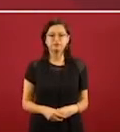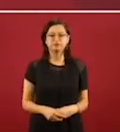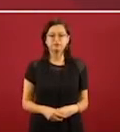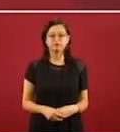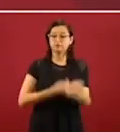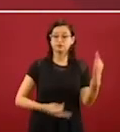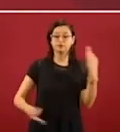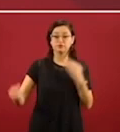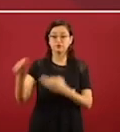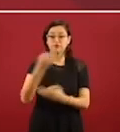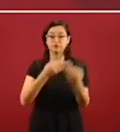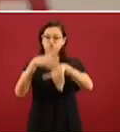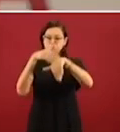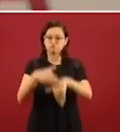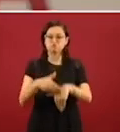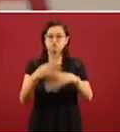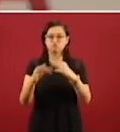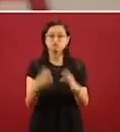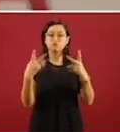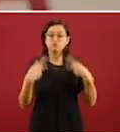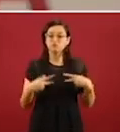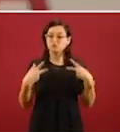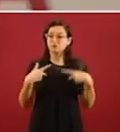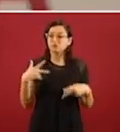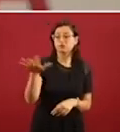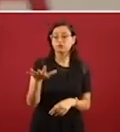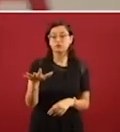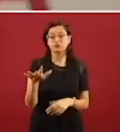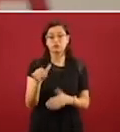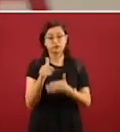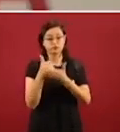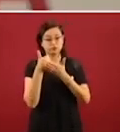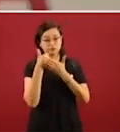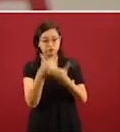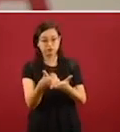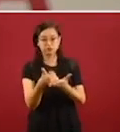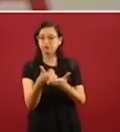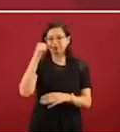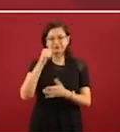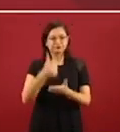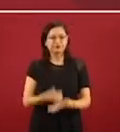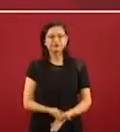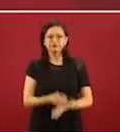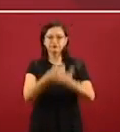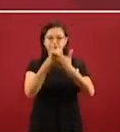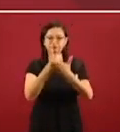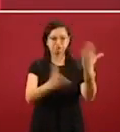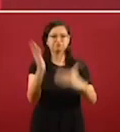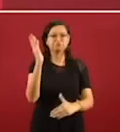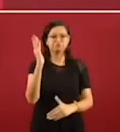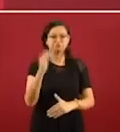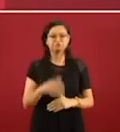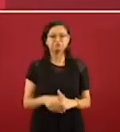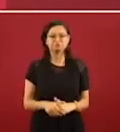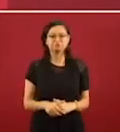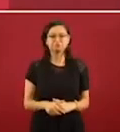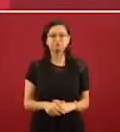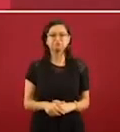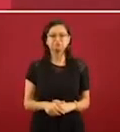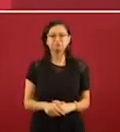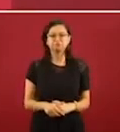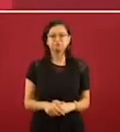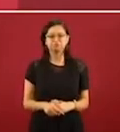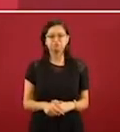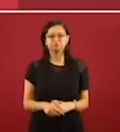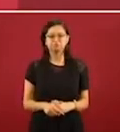cumplimos todos, si la gente nos ayuda, como siempre, vamos a salir airosos de